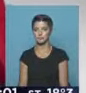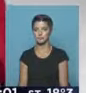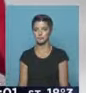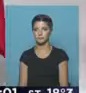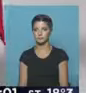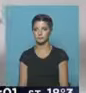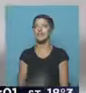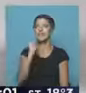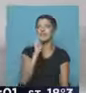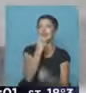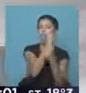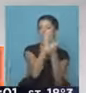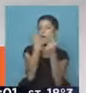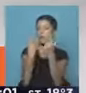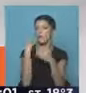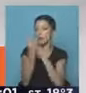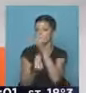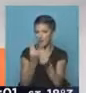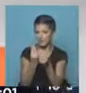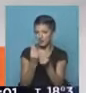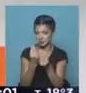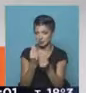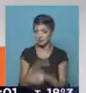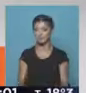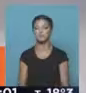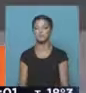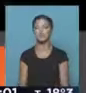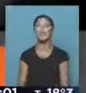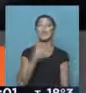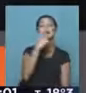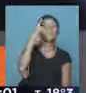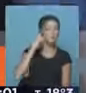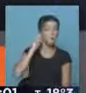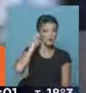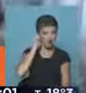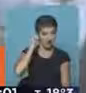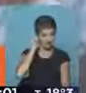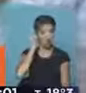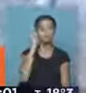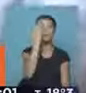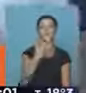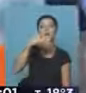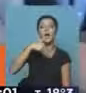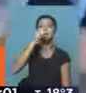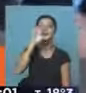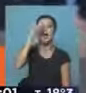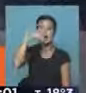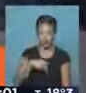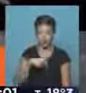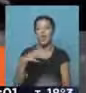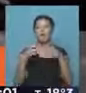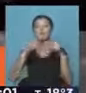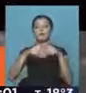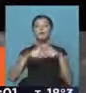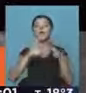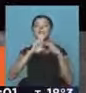¿Quién es quién en esta contienda rumbo a la presidencia? Con solo 39 años, Emmanuel Macron, candidato de la Alianza Independiente